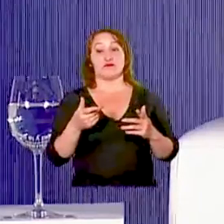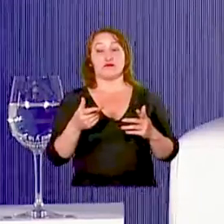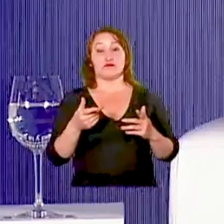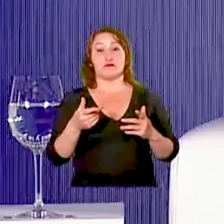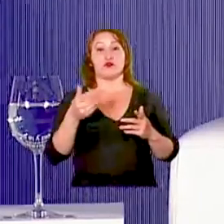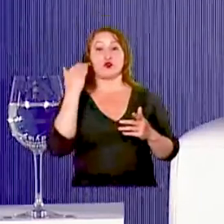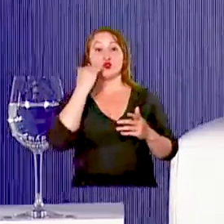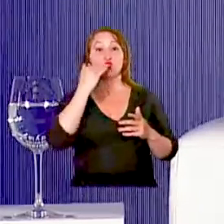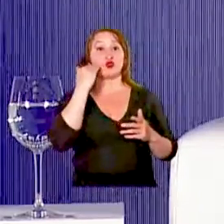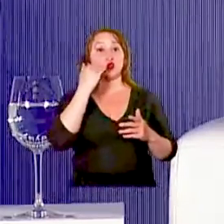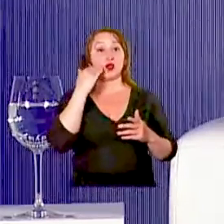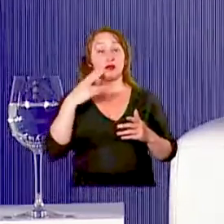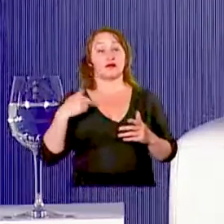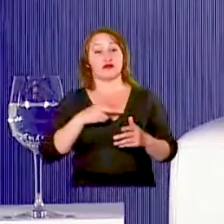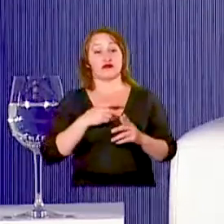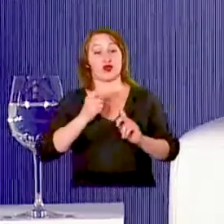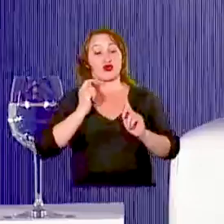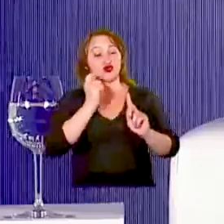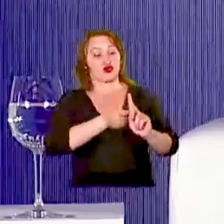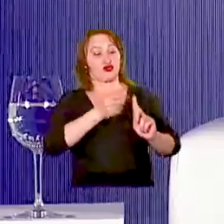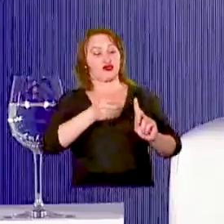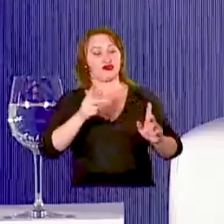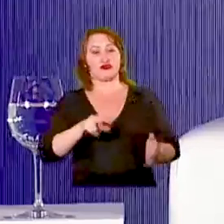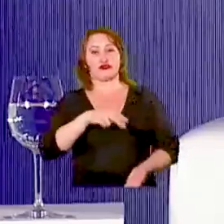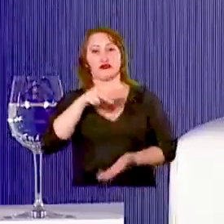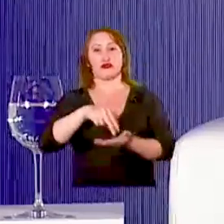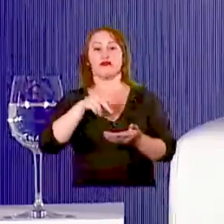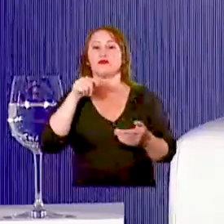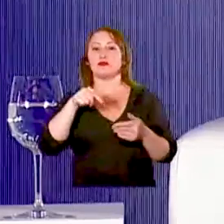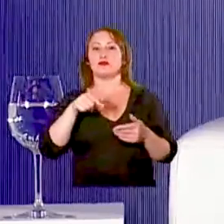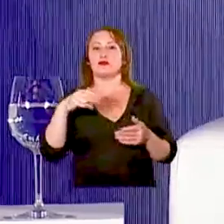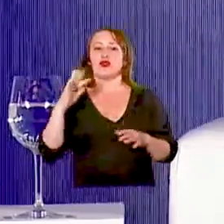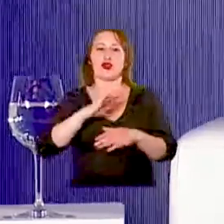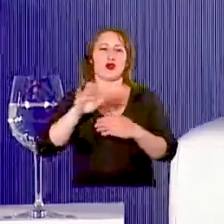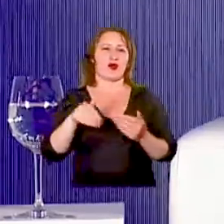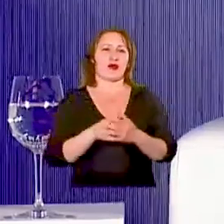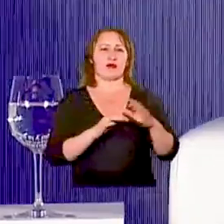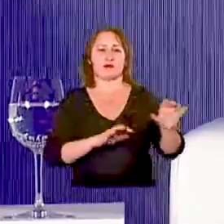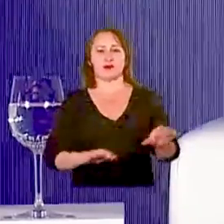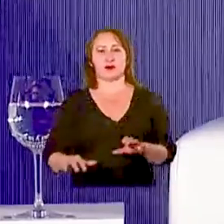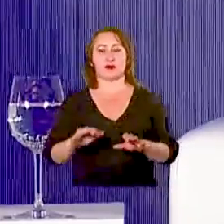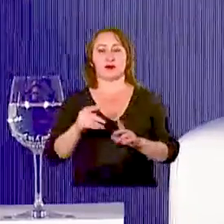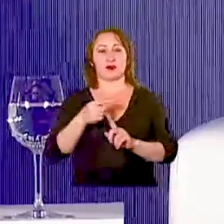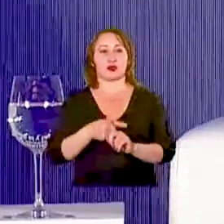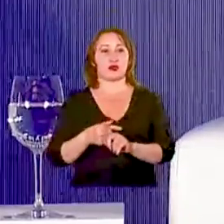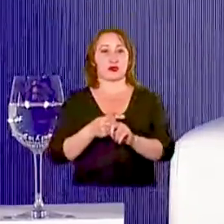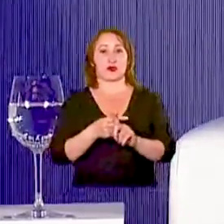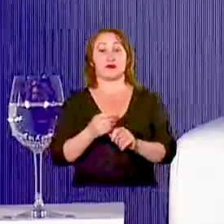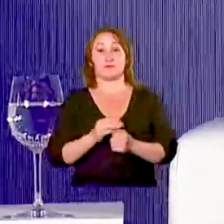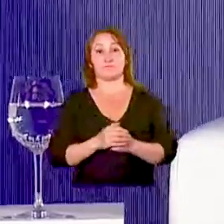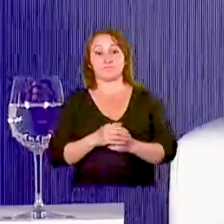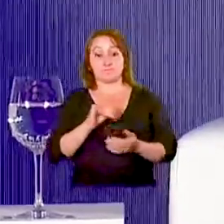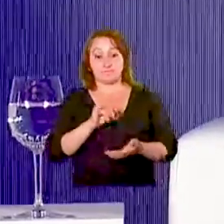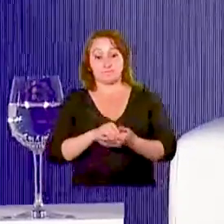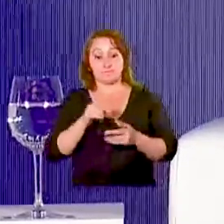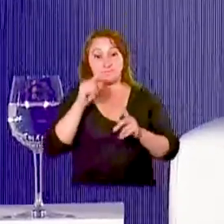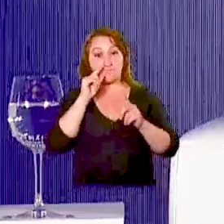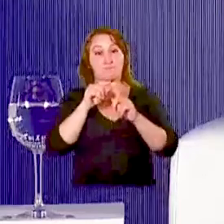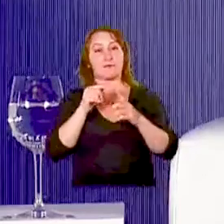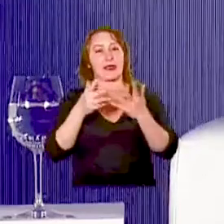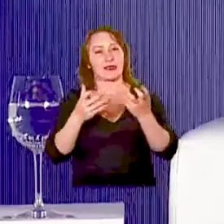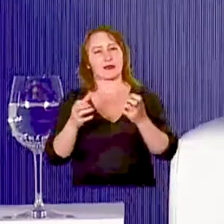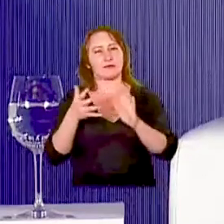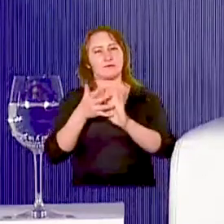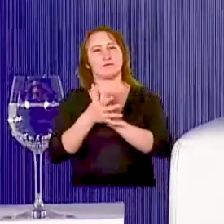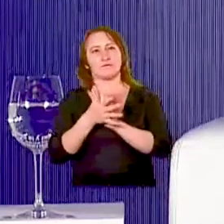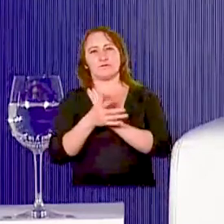que las mujeres tengamos un rol protagónico en toda la tarea que ejerce la Procuraduría. En ese sentido, quiero resaltar lo que